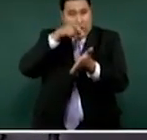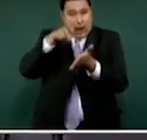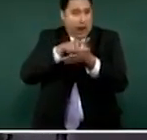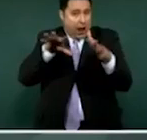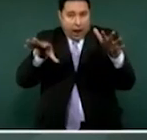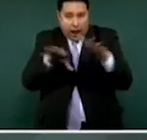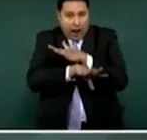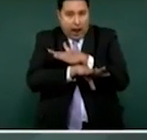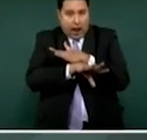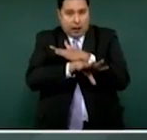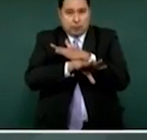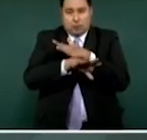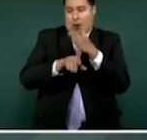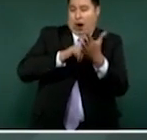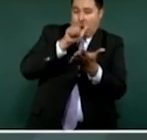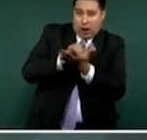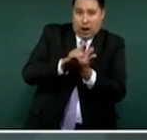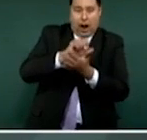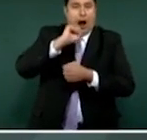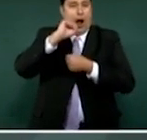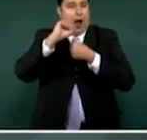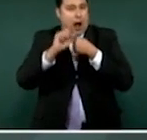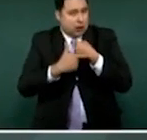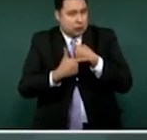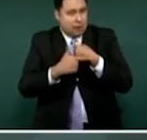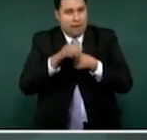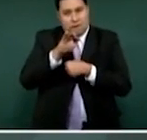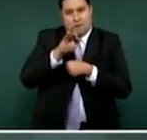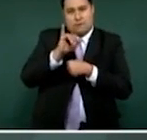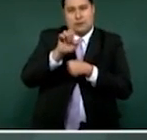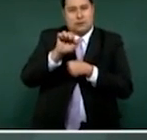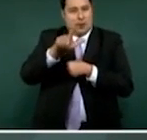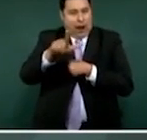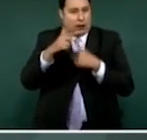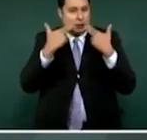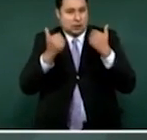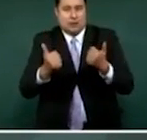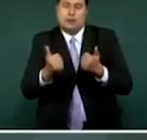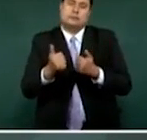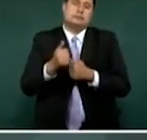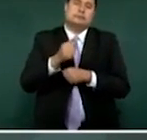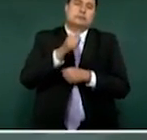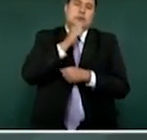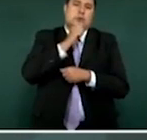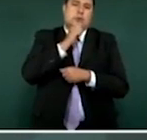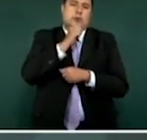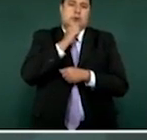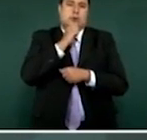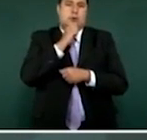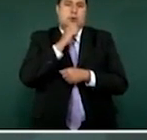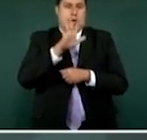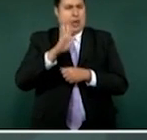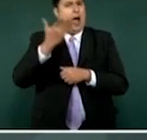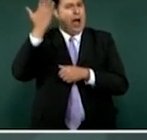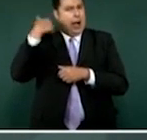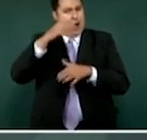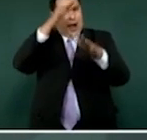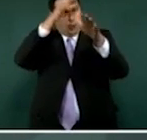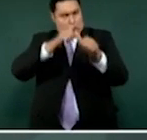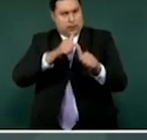marco jurídico en materia fiscal. Estamos reafirmando el